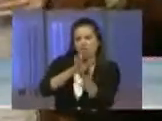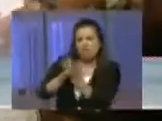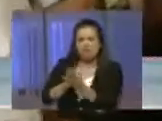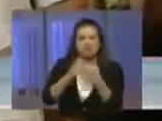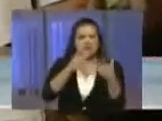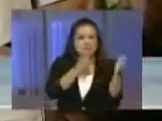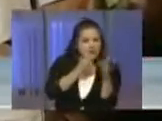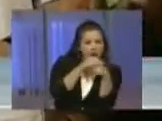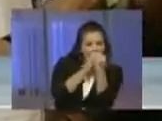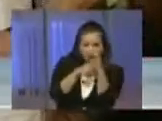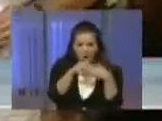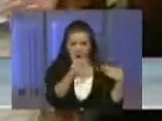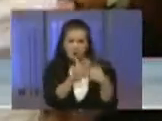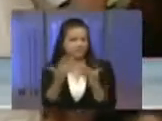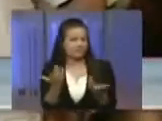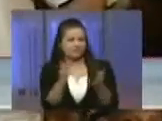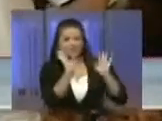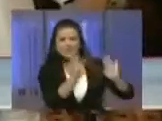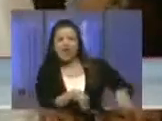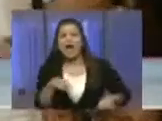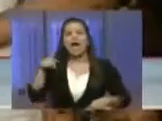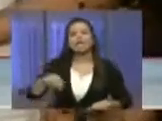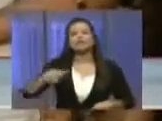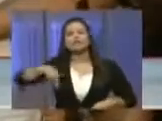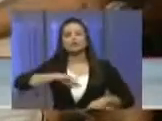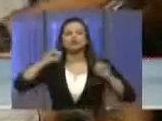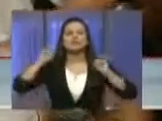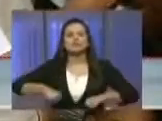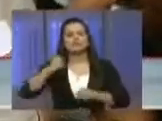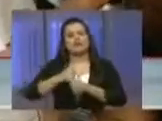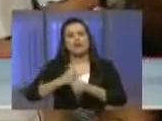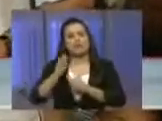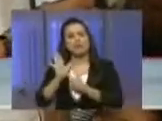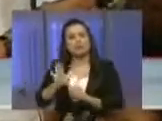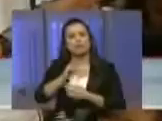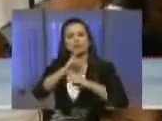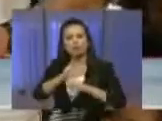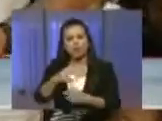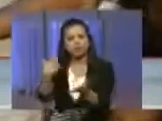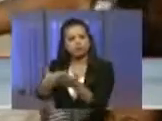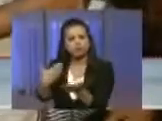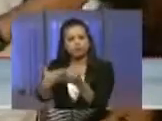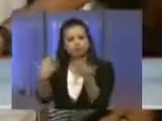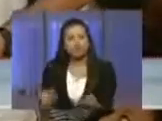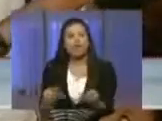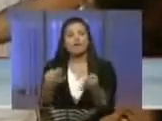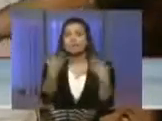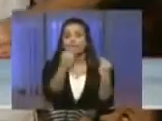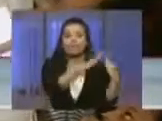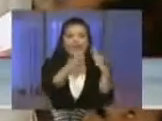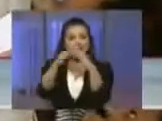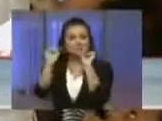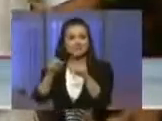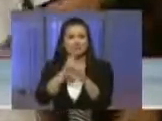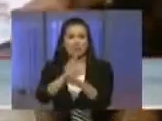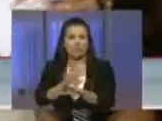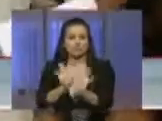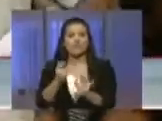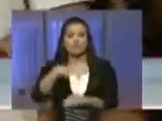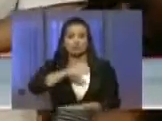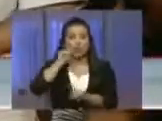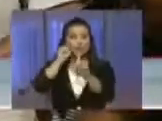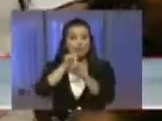días trabajo productivo con resultado cientos miles de viviendas y nosotros tenemos el compromiso las 500,000